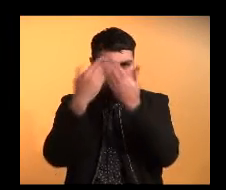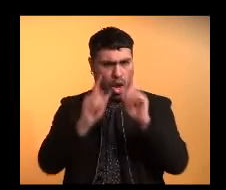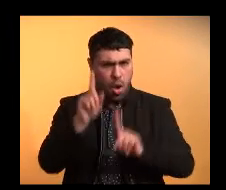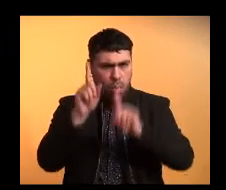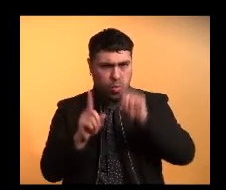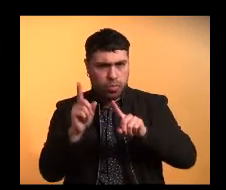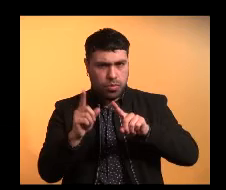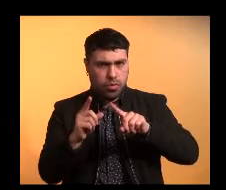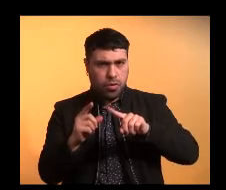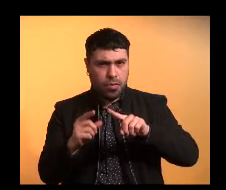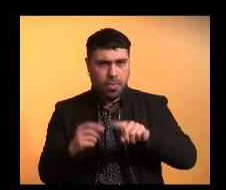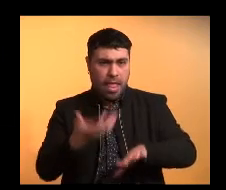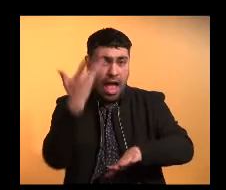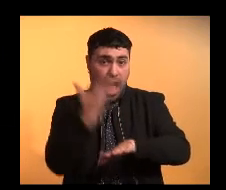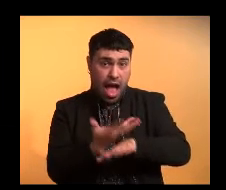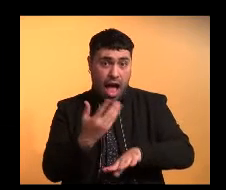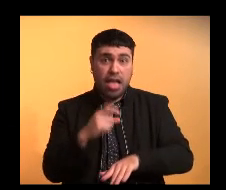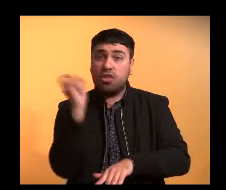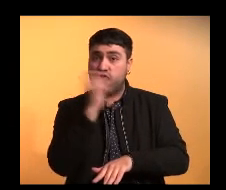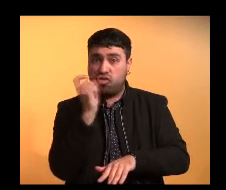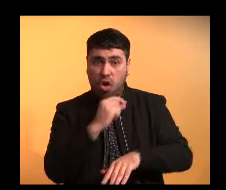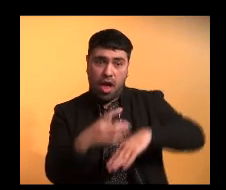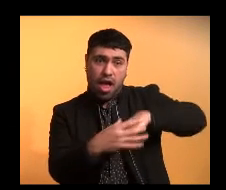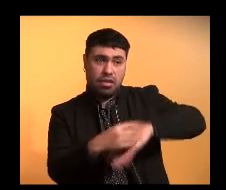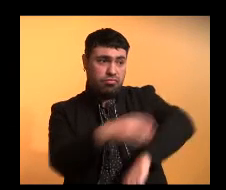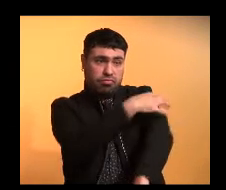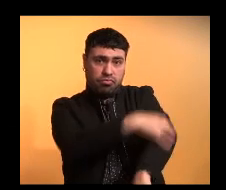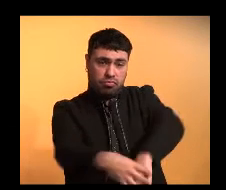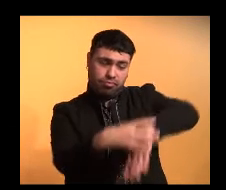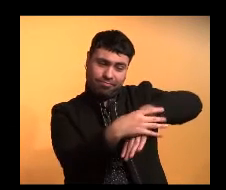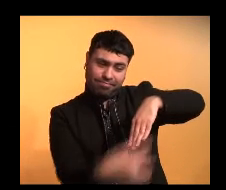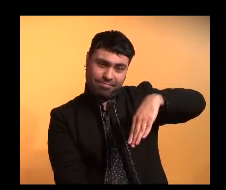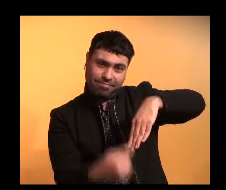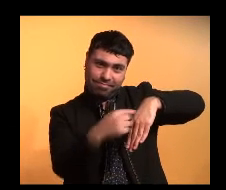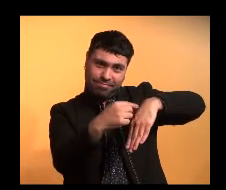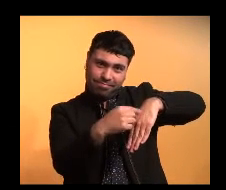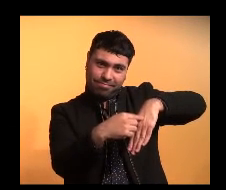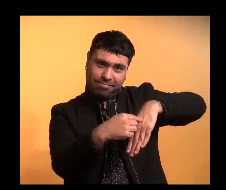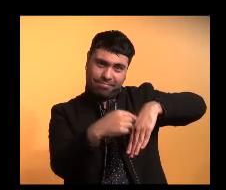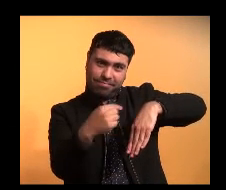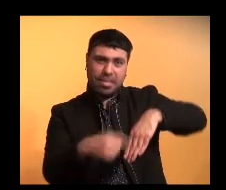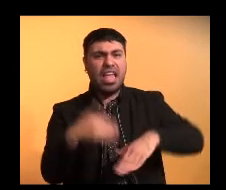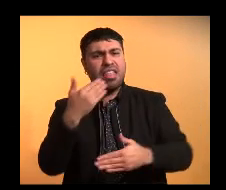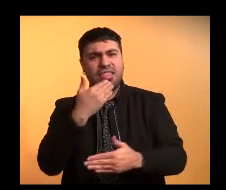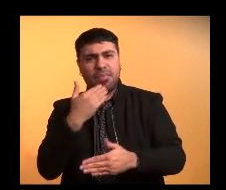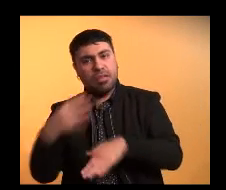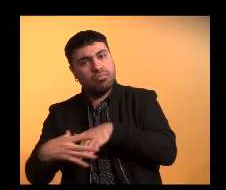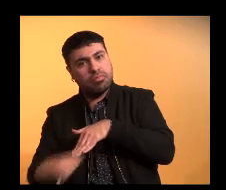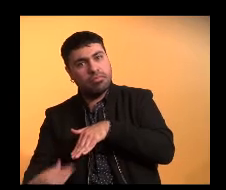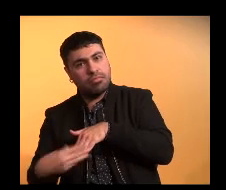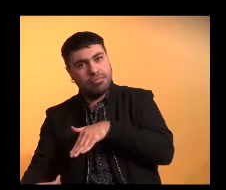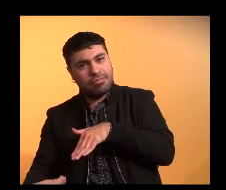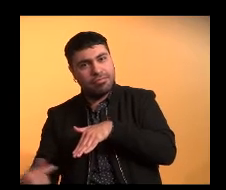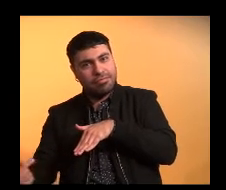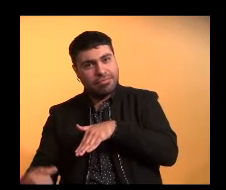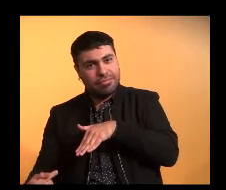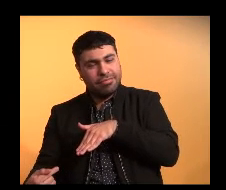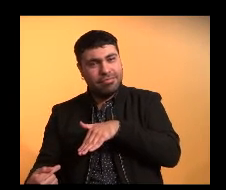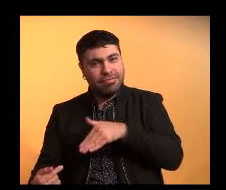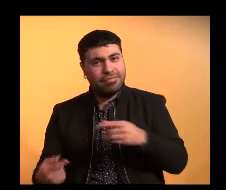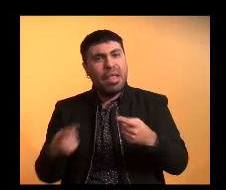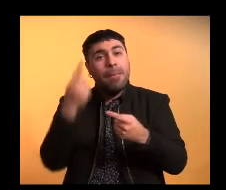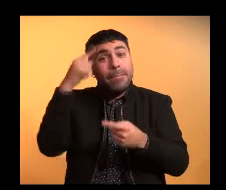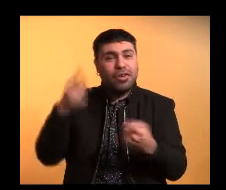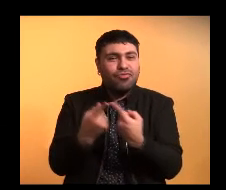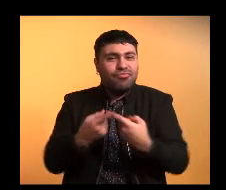el número de algas también en Antártica, de macroalgas, en la medida que estos trabajos se vayan consolidando y haciendo la taxonomía de estas